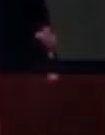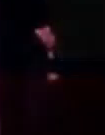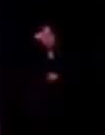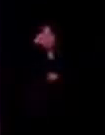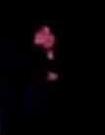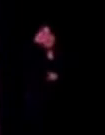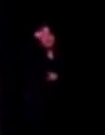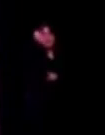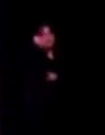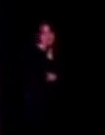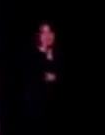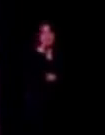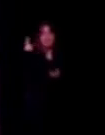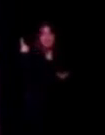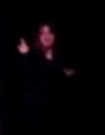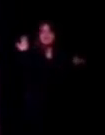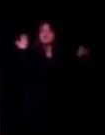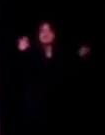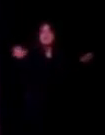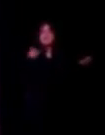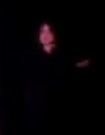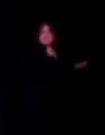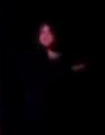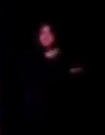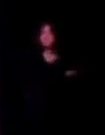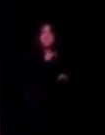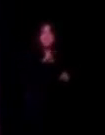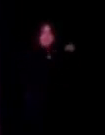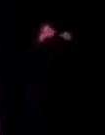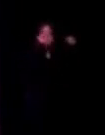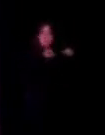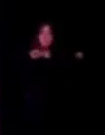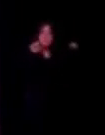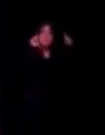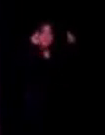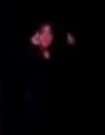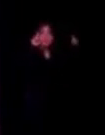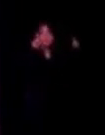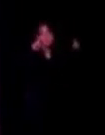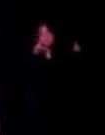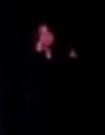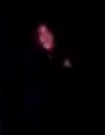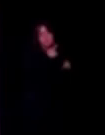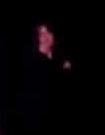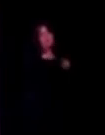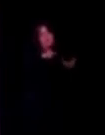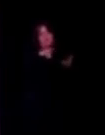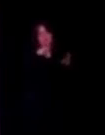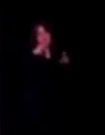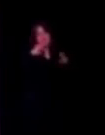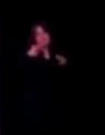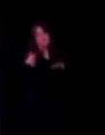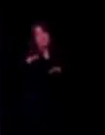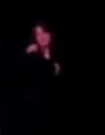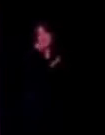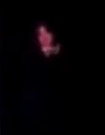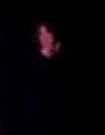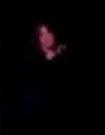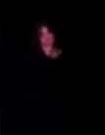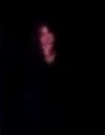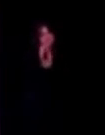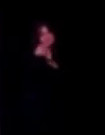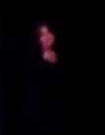estamos planteando un modelo de educación que está, afortunadamente, cada vez más cambiando, y el plan estratégico este es una apuesta para